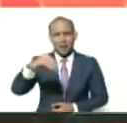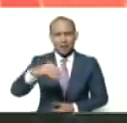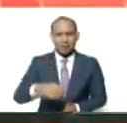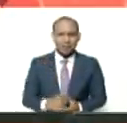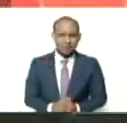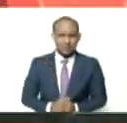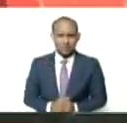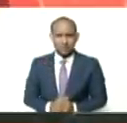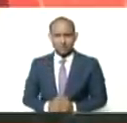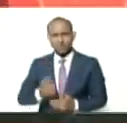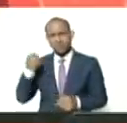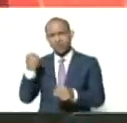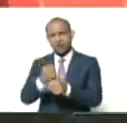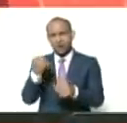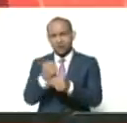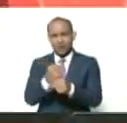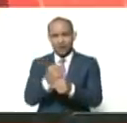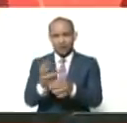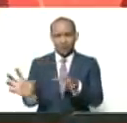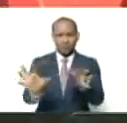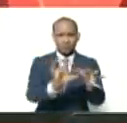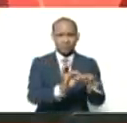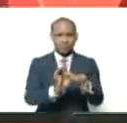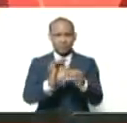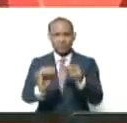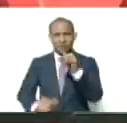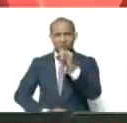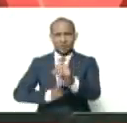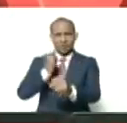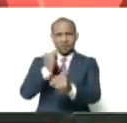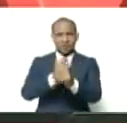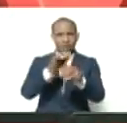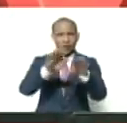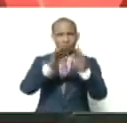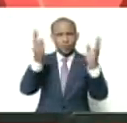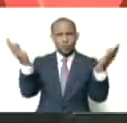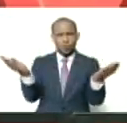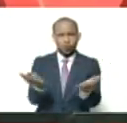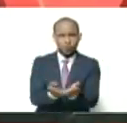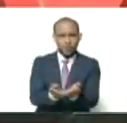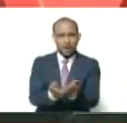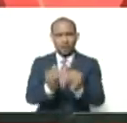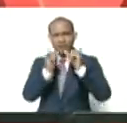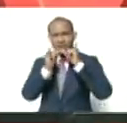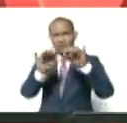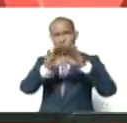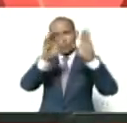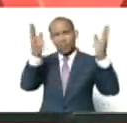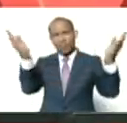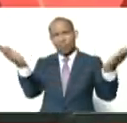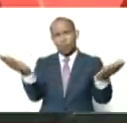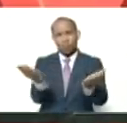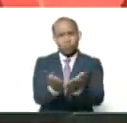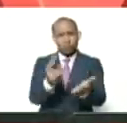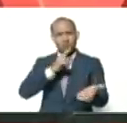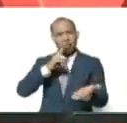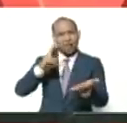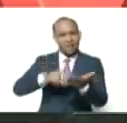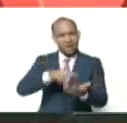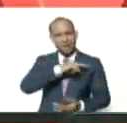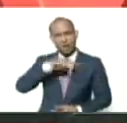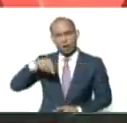por la articulación internacional mundial, por informar al mundo la verdad de nuestro país,